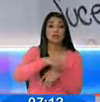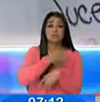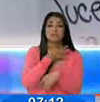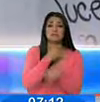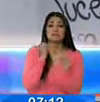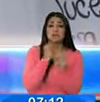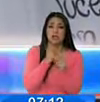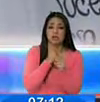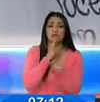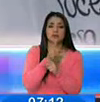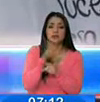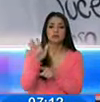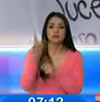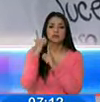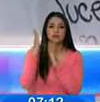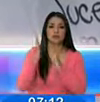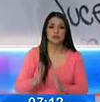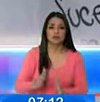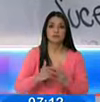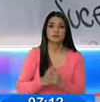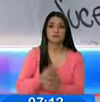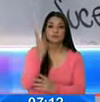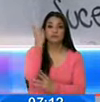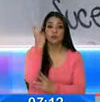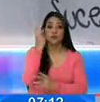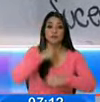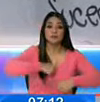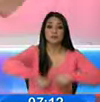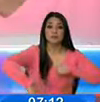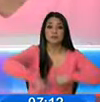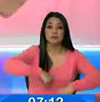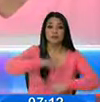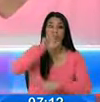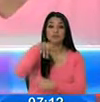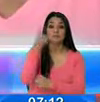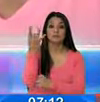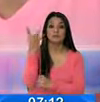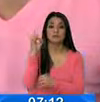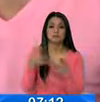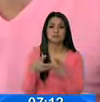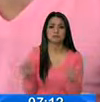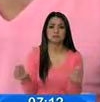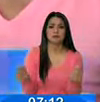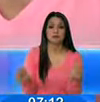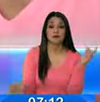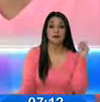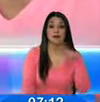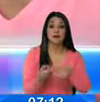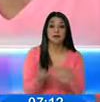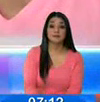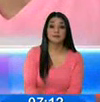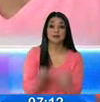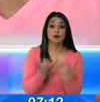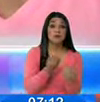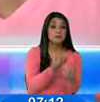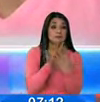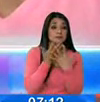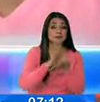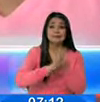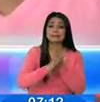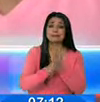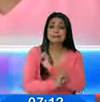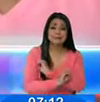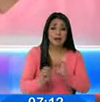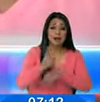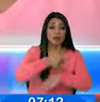familia del cabo y la quiche 12 de mayo del 2018 desapareció y desde ese día no se sabe nada no dicen